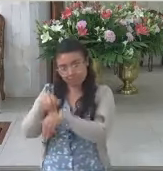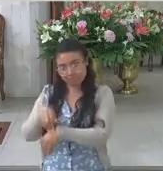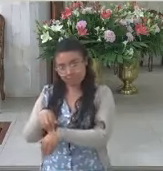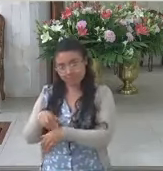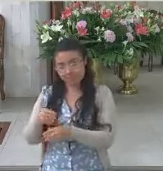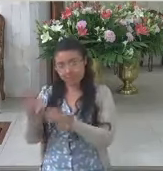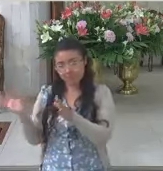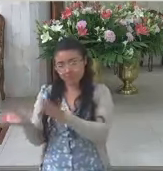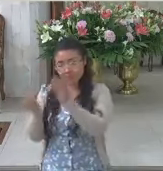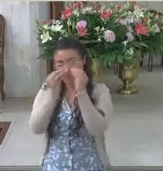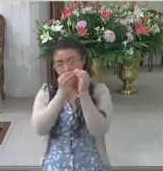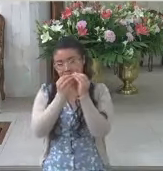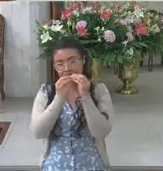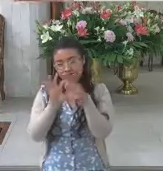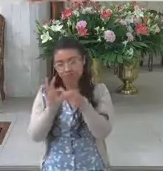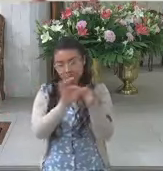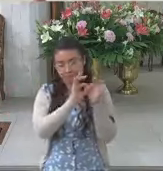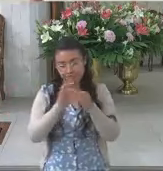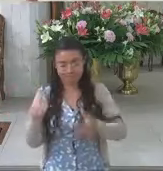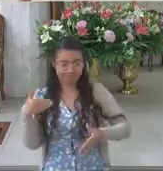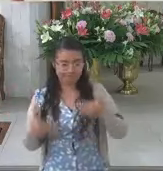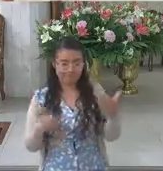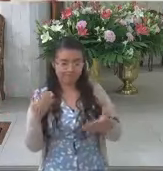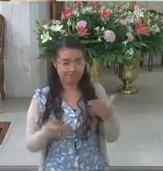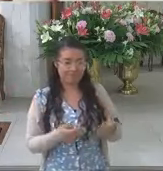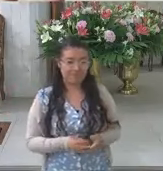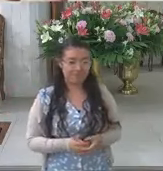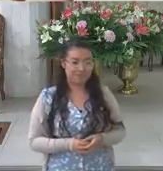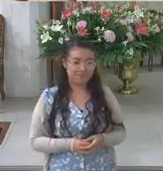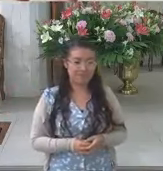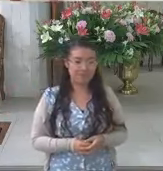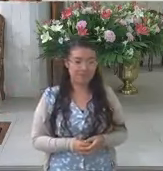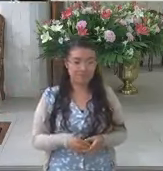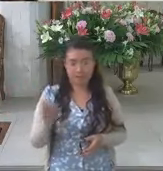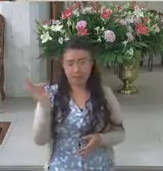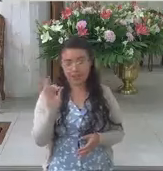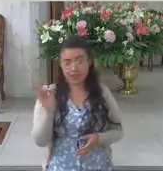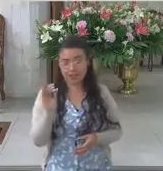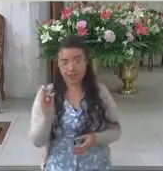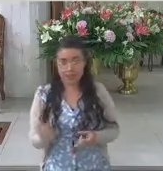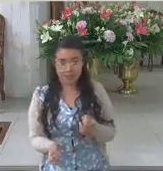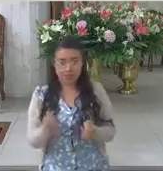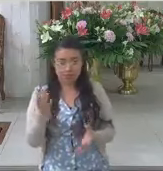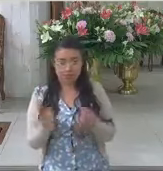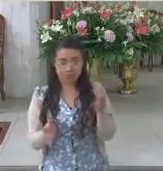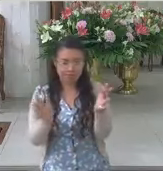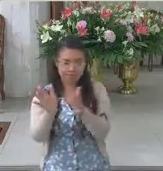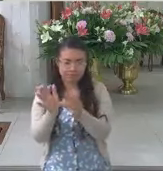pondré si alguno de los que están aquí todavía no es cristiano lo invitamos a que sea